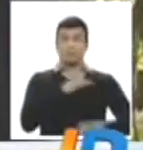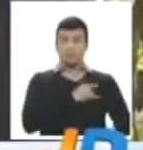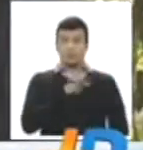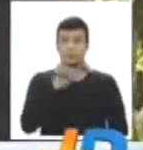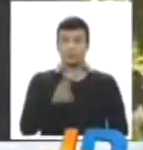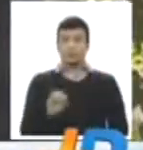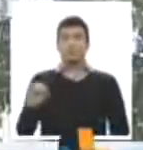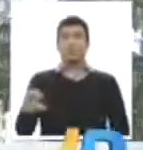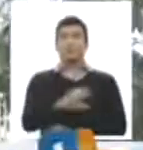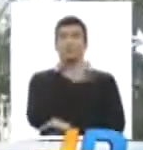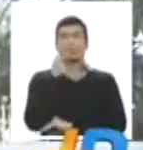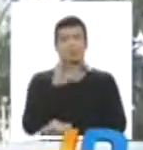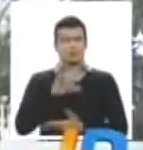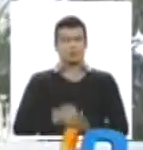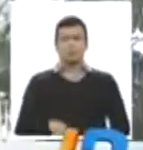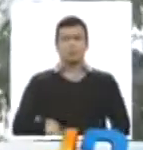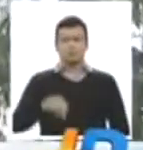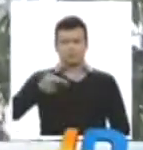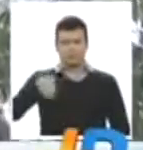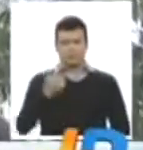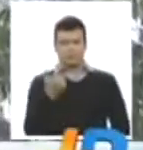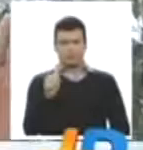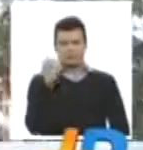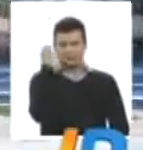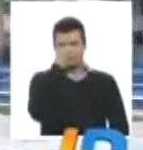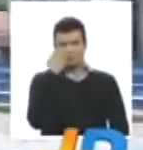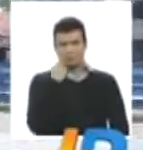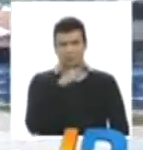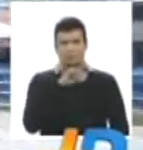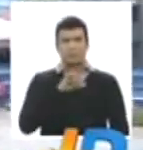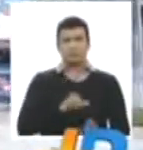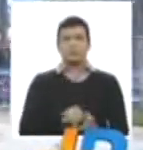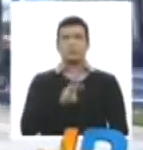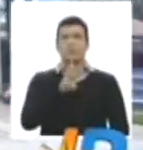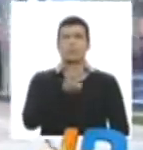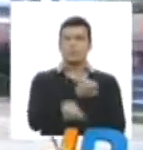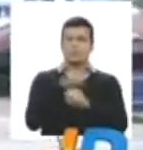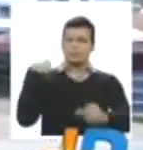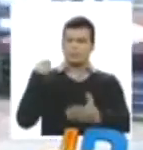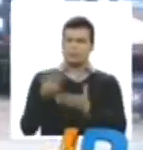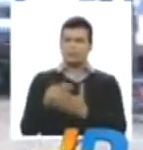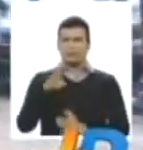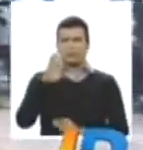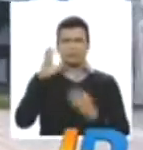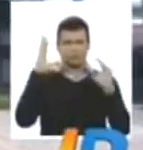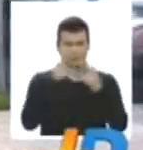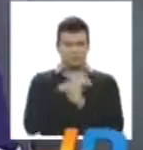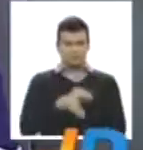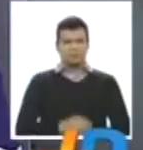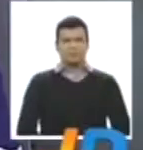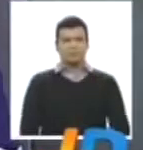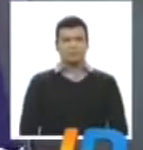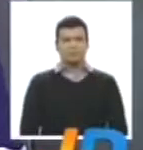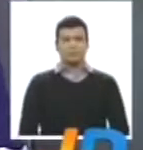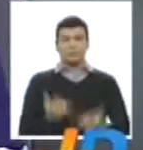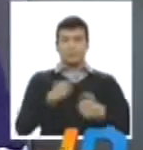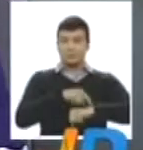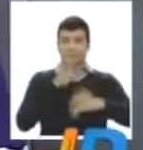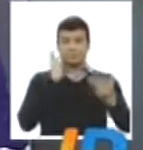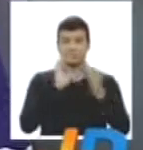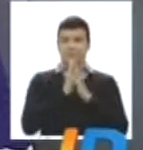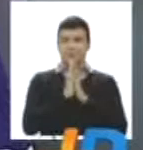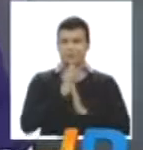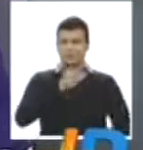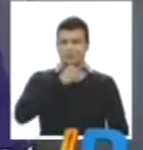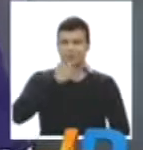suroccidente colombiano se cumplirán este miércoles 10 de septiembre, entre las 8 de la mañana y las 9 de la noche. Momento de conocer